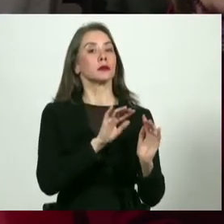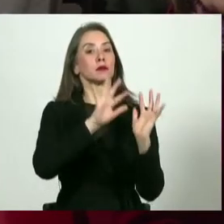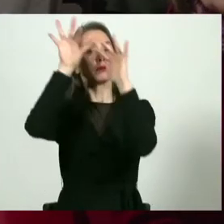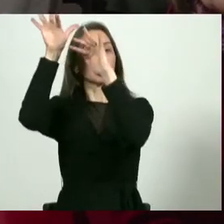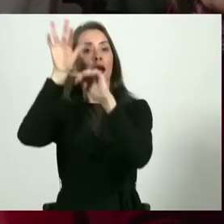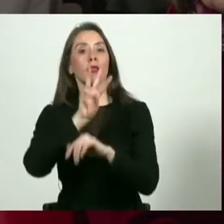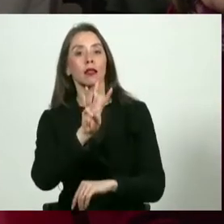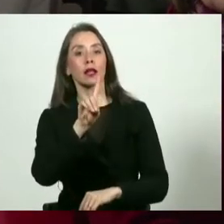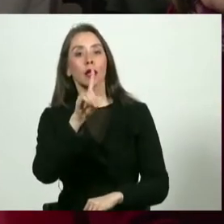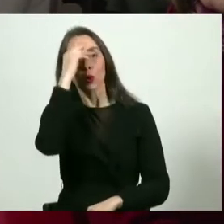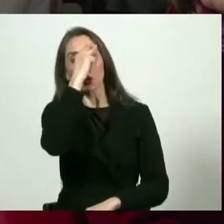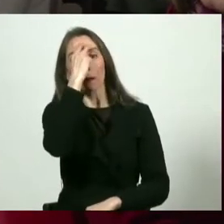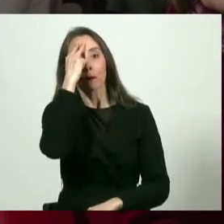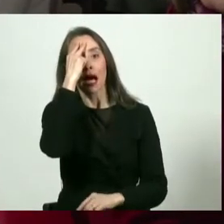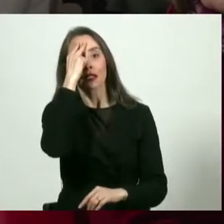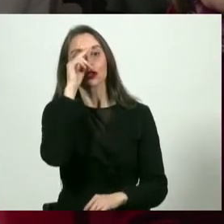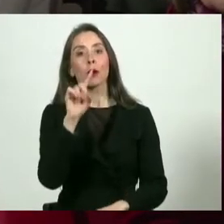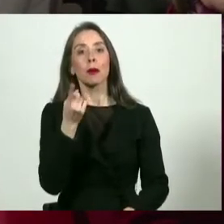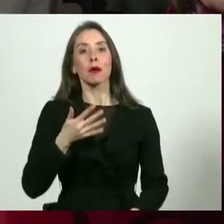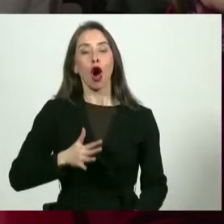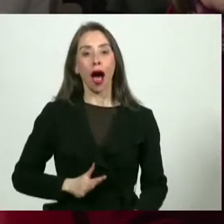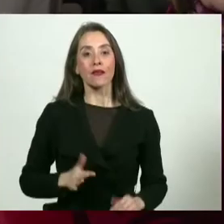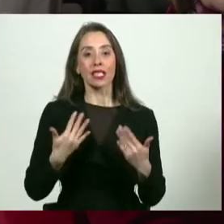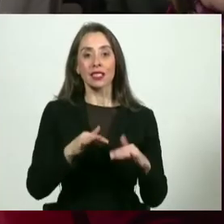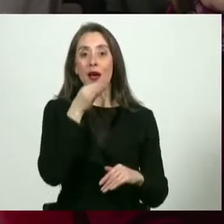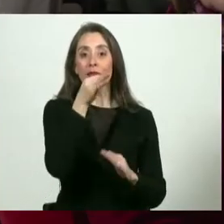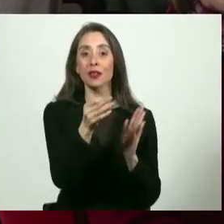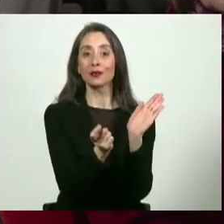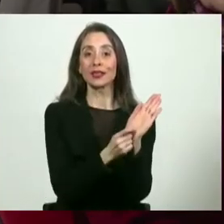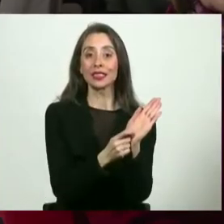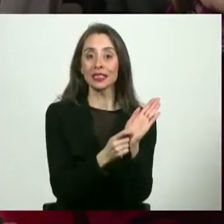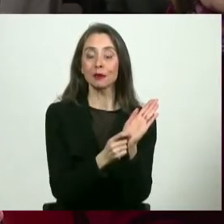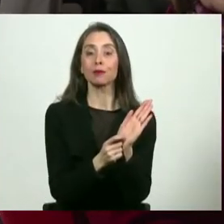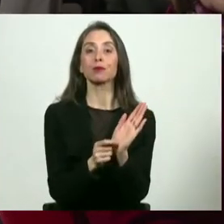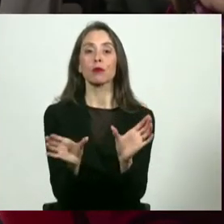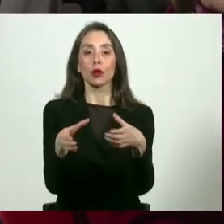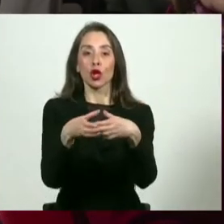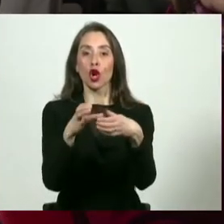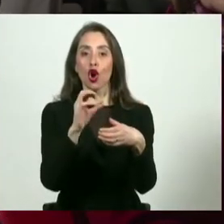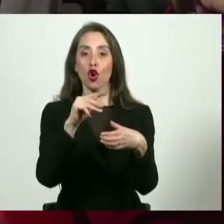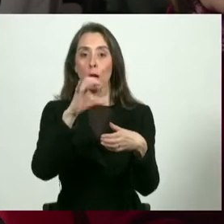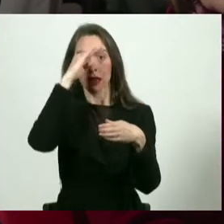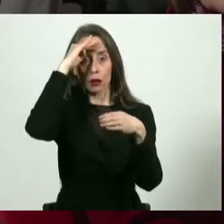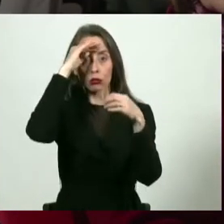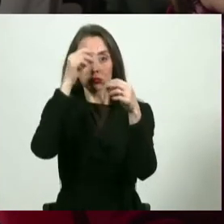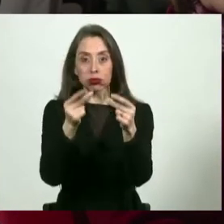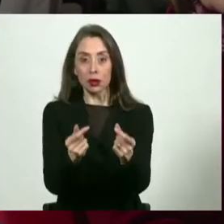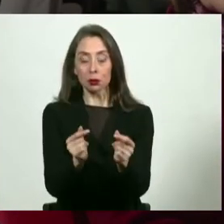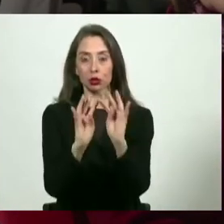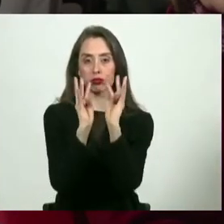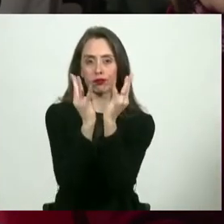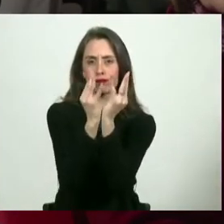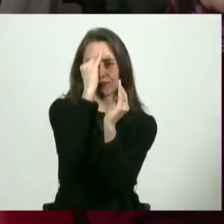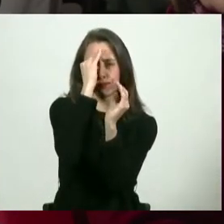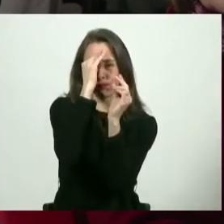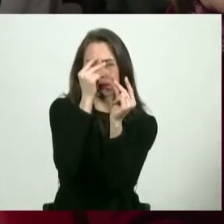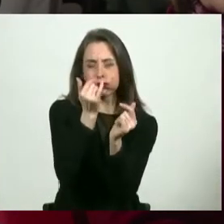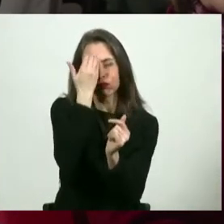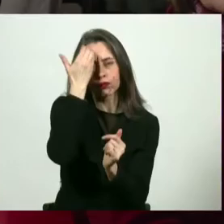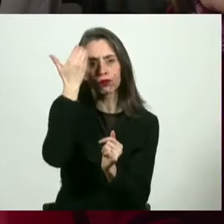31 de marzo y 1 de abril, como se indicó. El comité, que es un comité de expertos especialistas en las